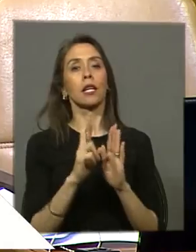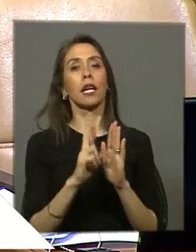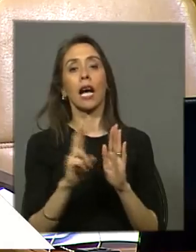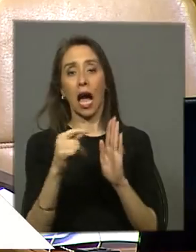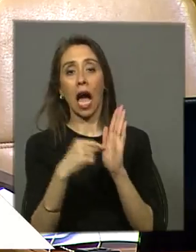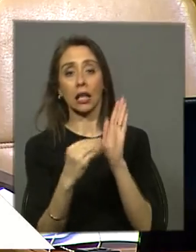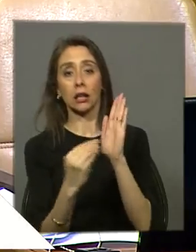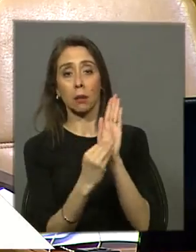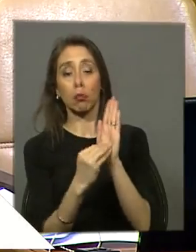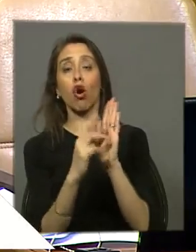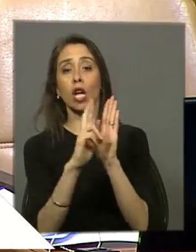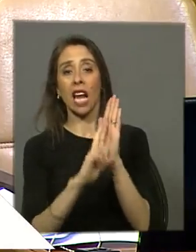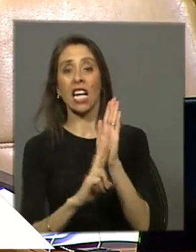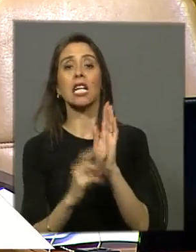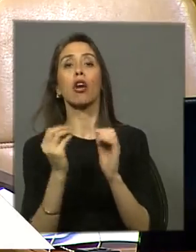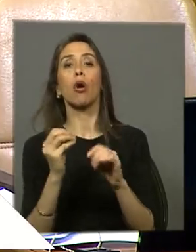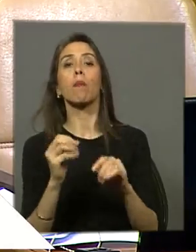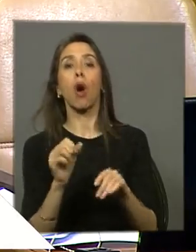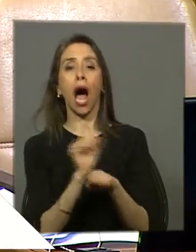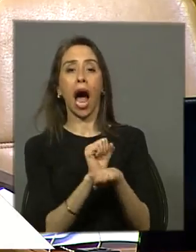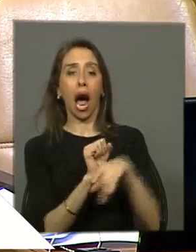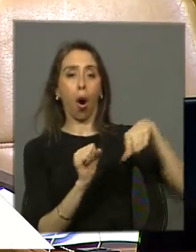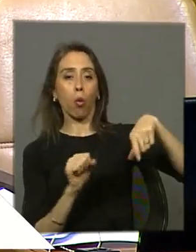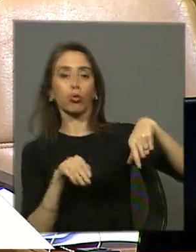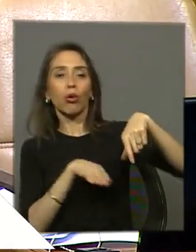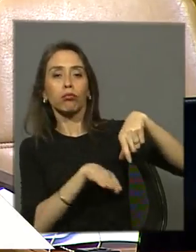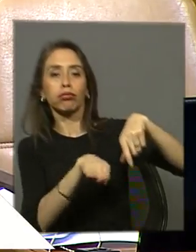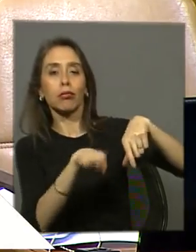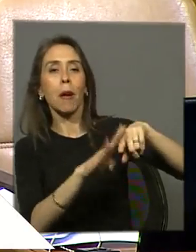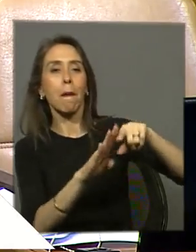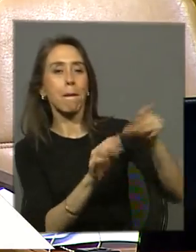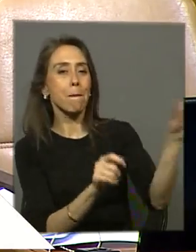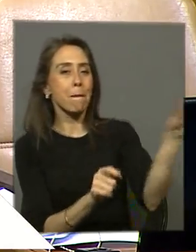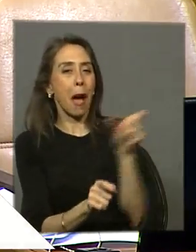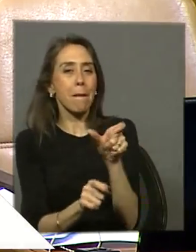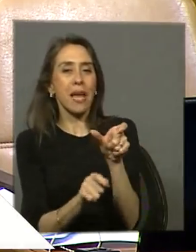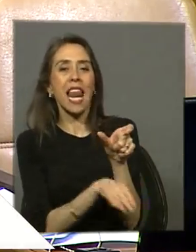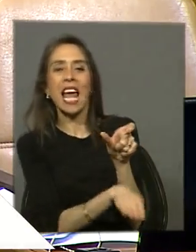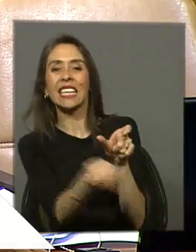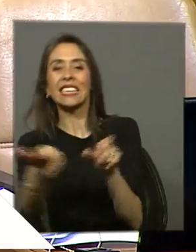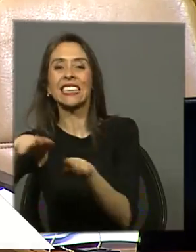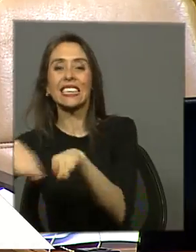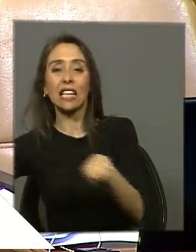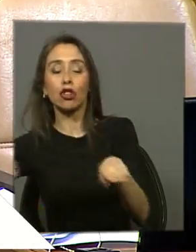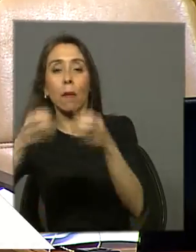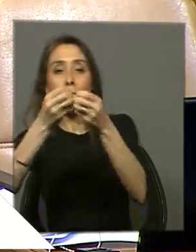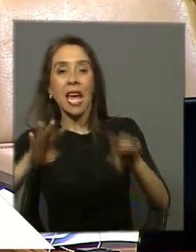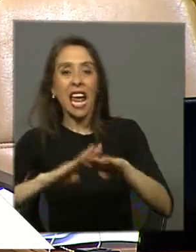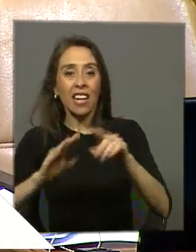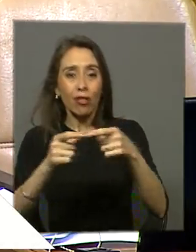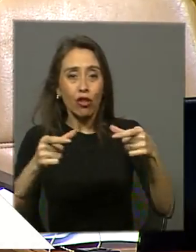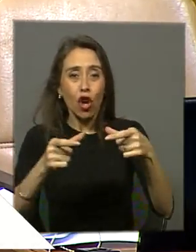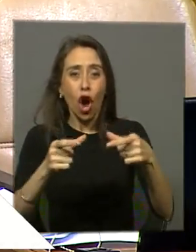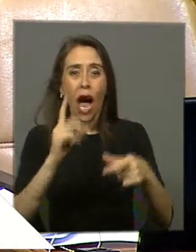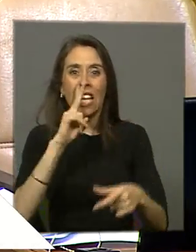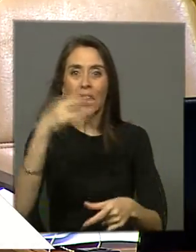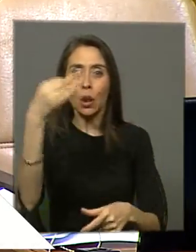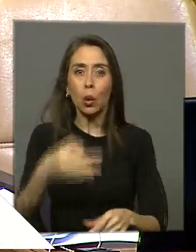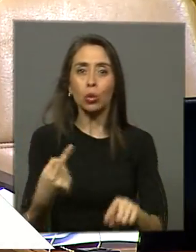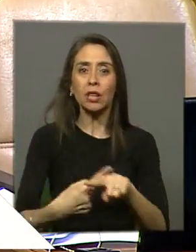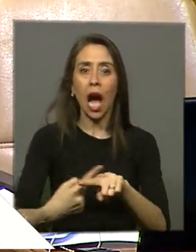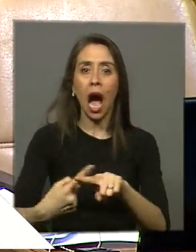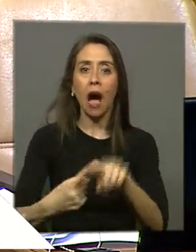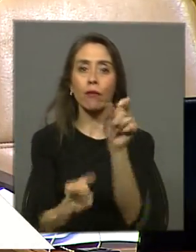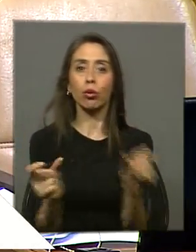del ticket por cuanto permite abordar una de las situaciones consideradas más injustas más abusivas para los